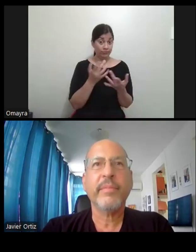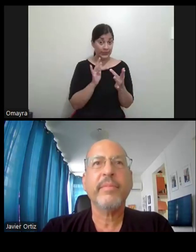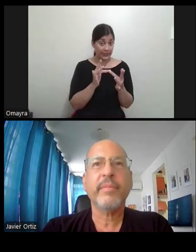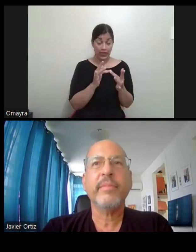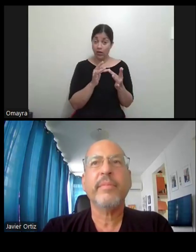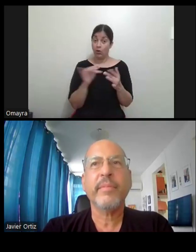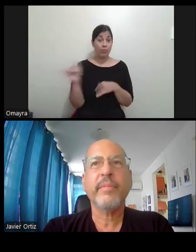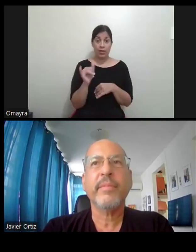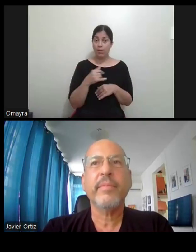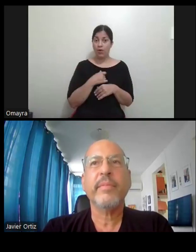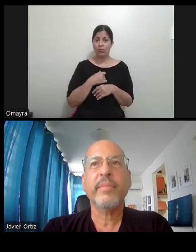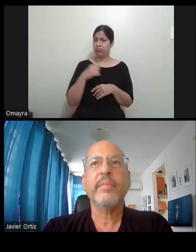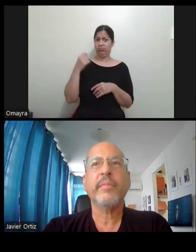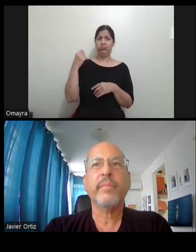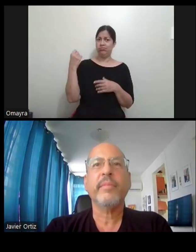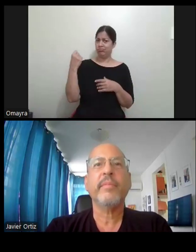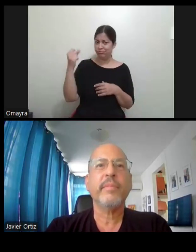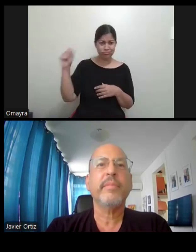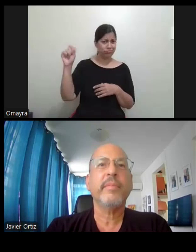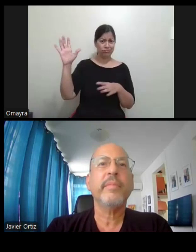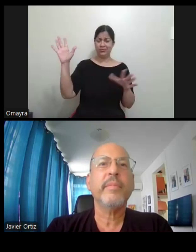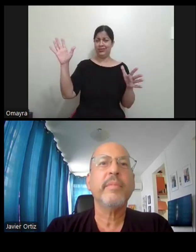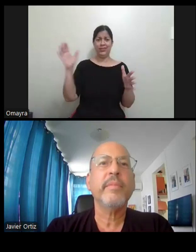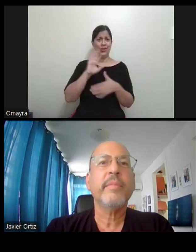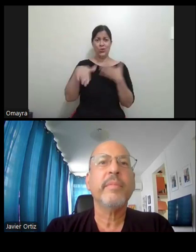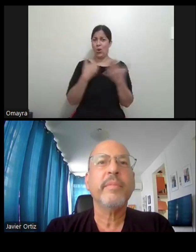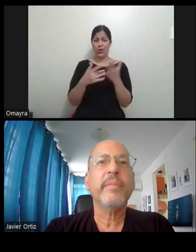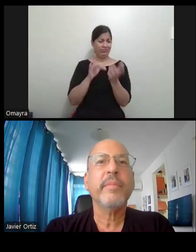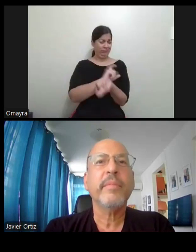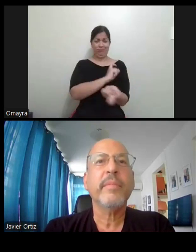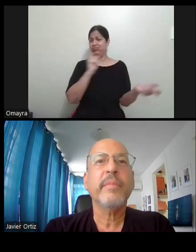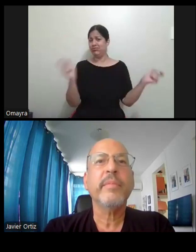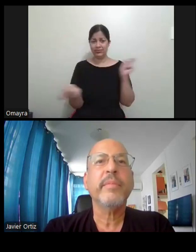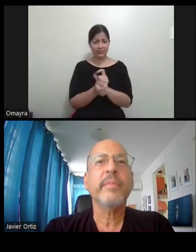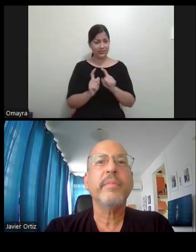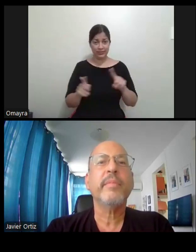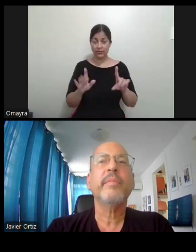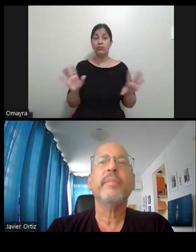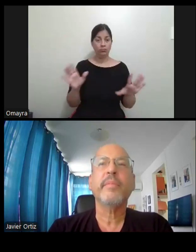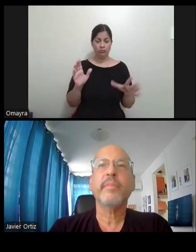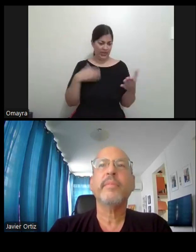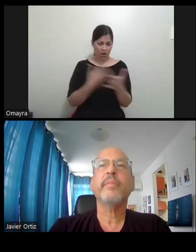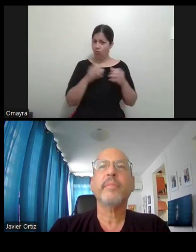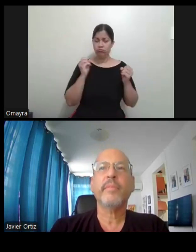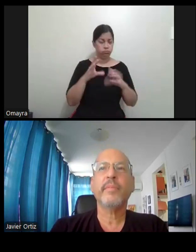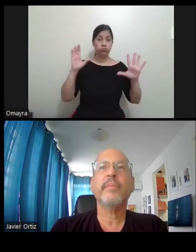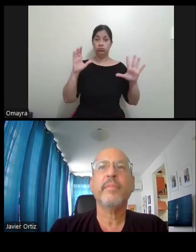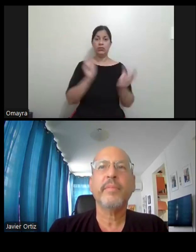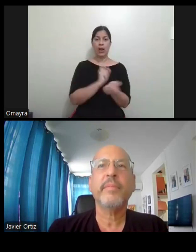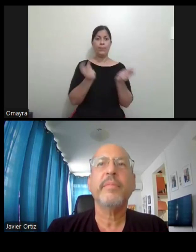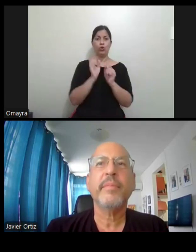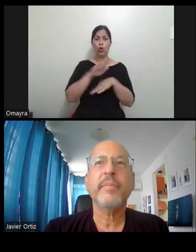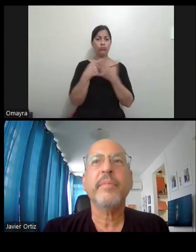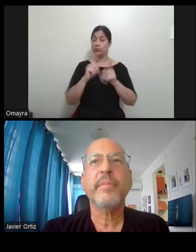revolución demasiado amplia, que cambiaba todo, o sea, no era como una cosa que te iba a llevar, no, llegó esto y ¡pum! Y te cambió los muñequitos con